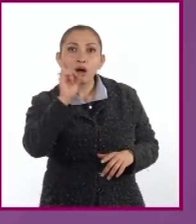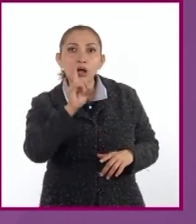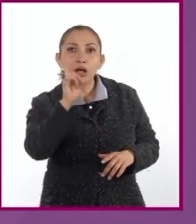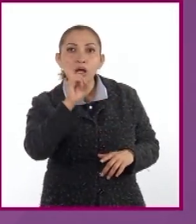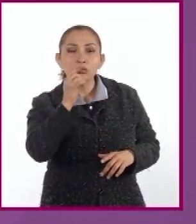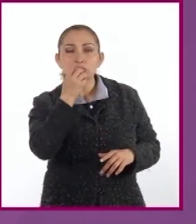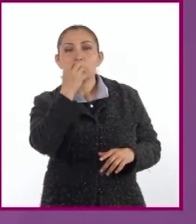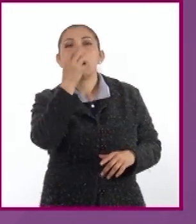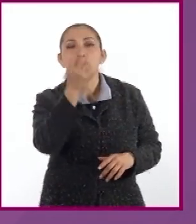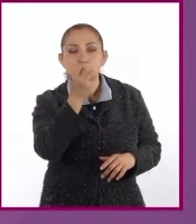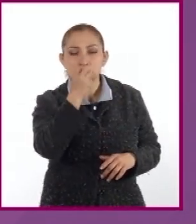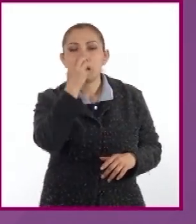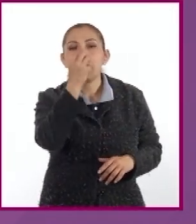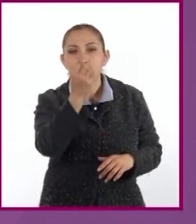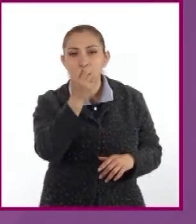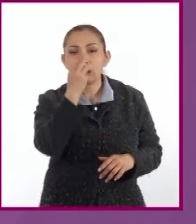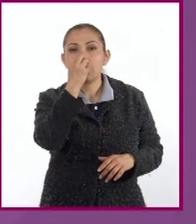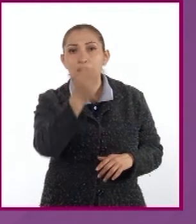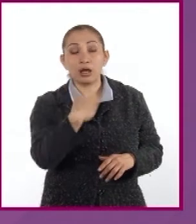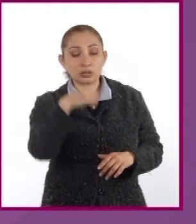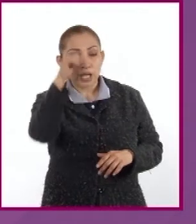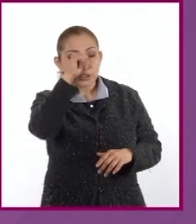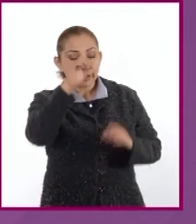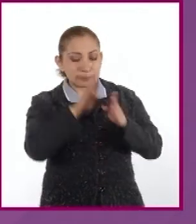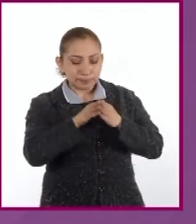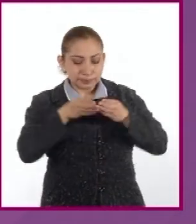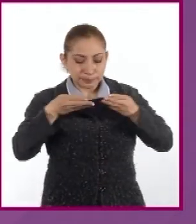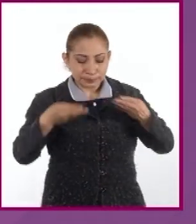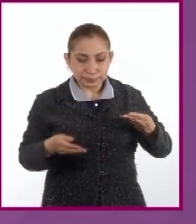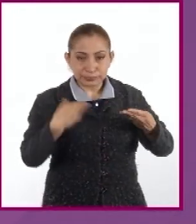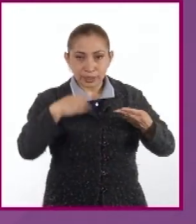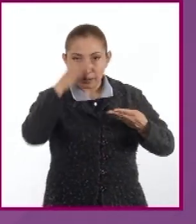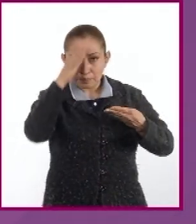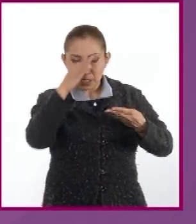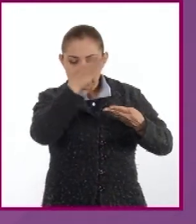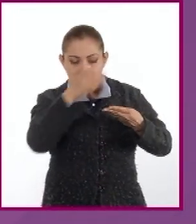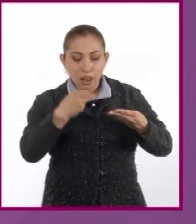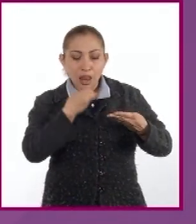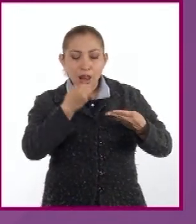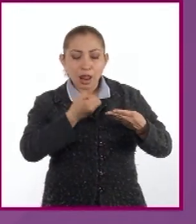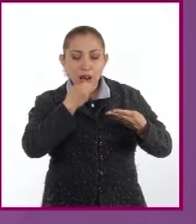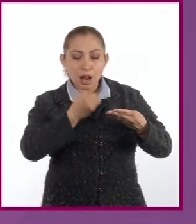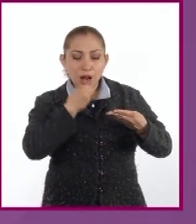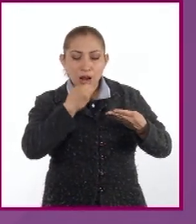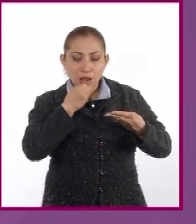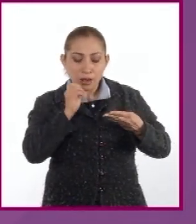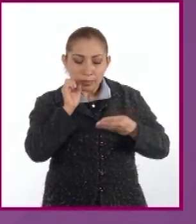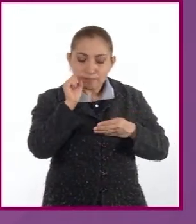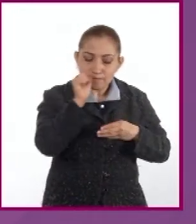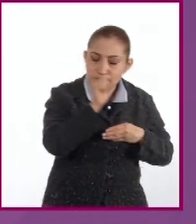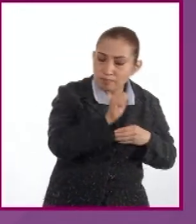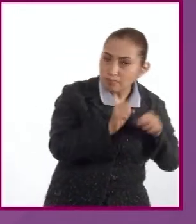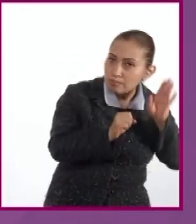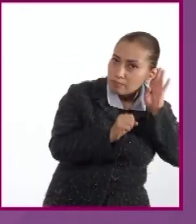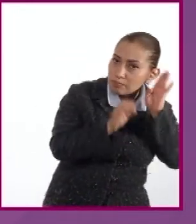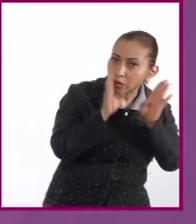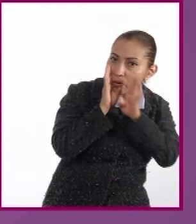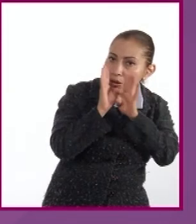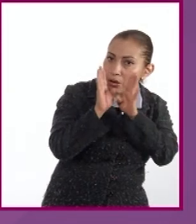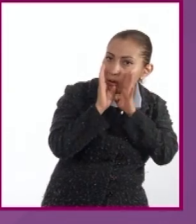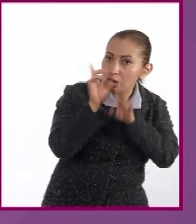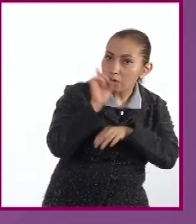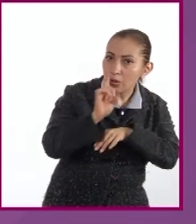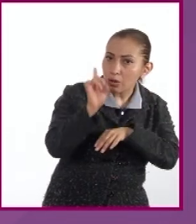un quejido lastimero. El padre abrió su misal, dijo las oraciones del sacramento y se inclinó para escuchar la confesión de